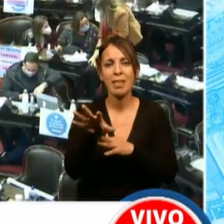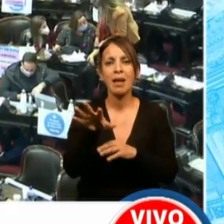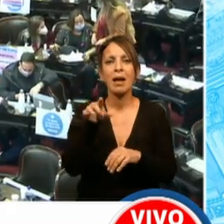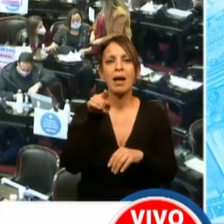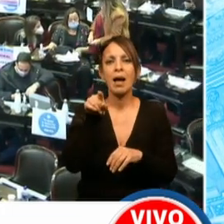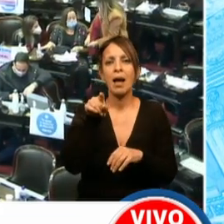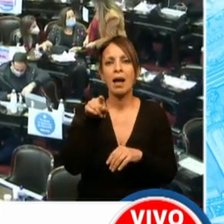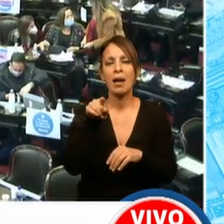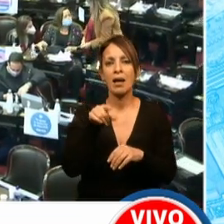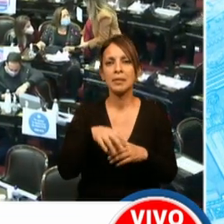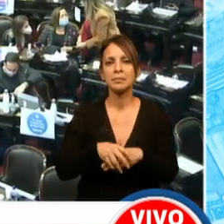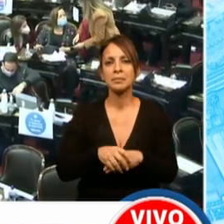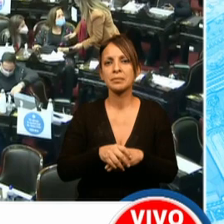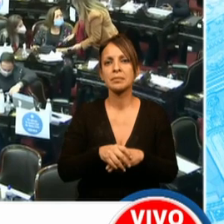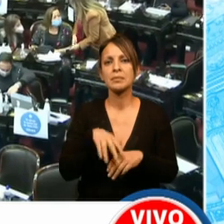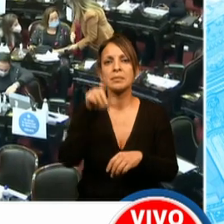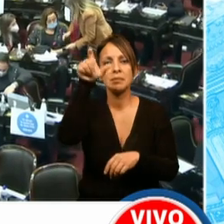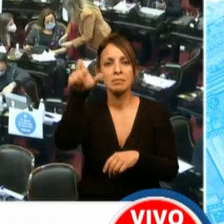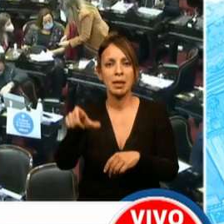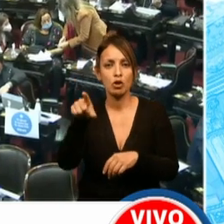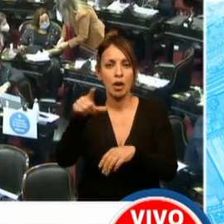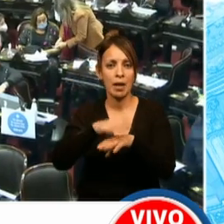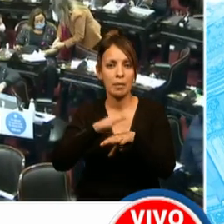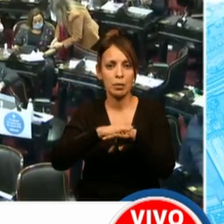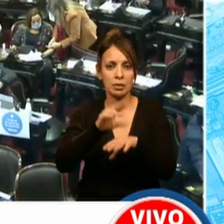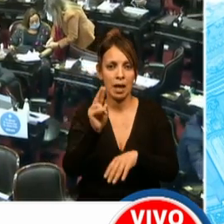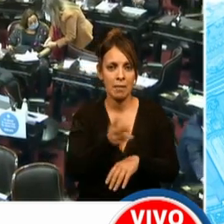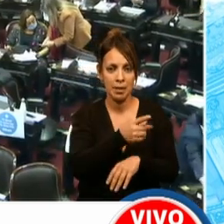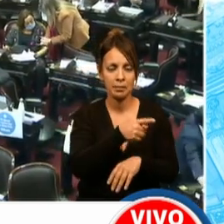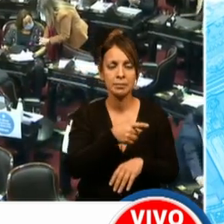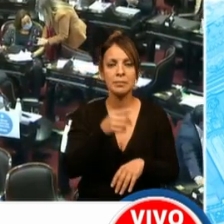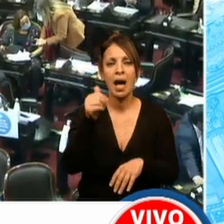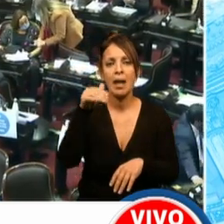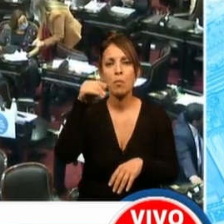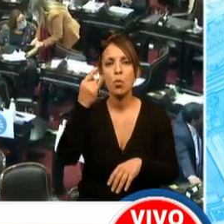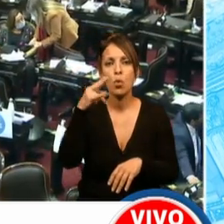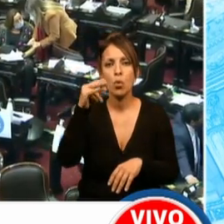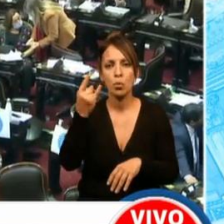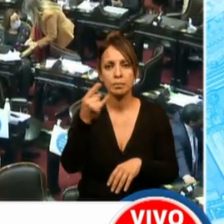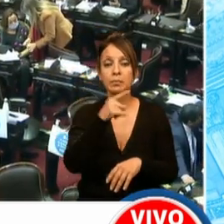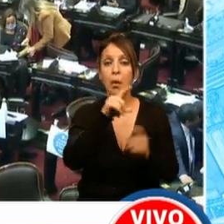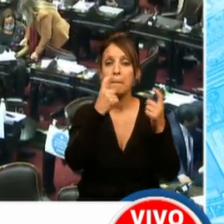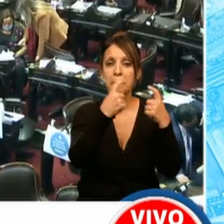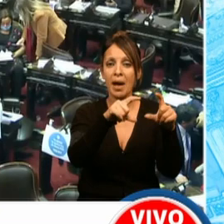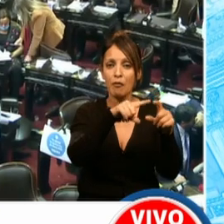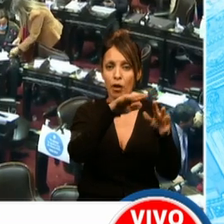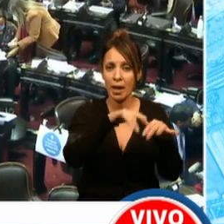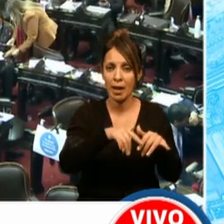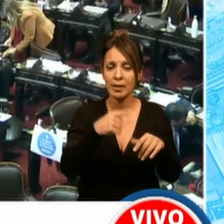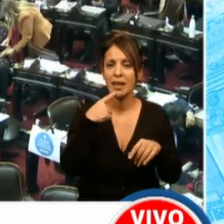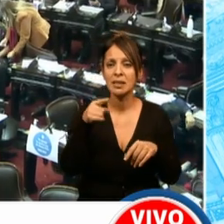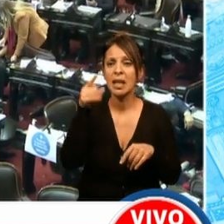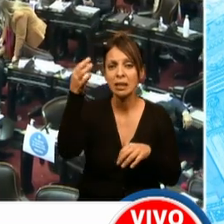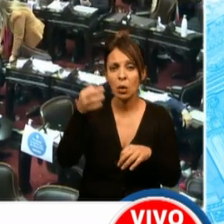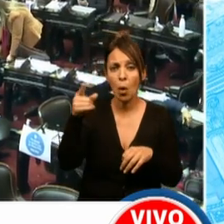sua su ejecutor aranburu dice un párrafo dice con fusilar mea me